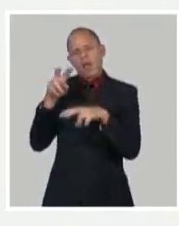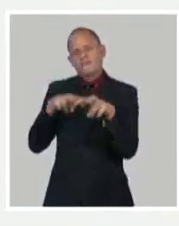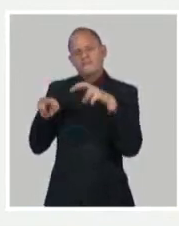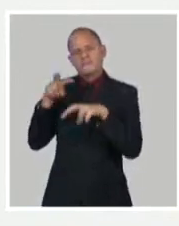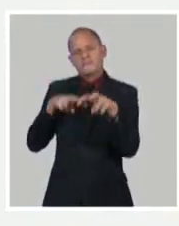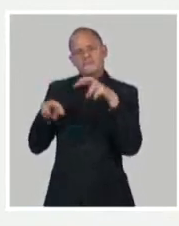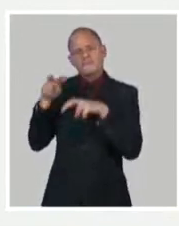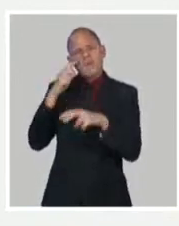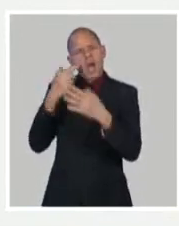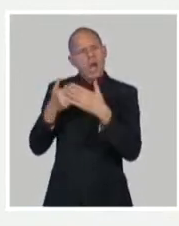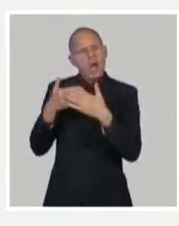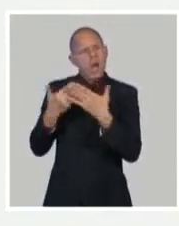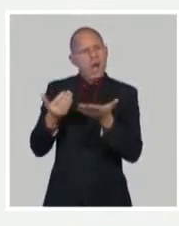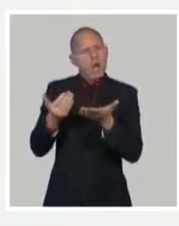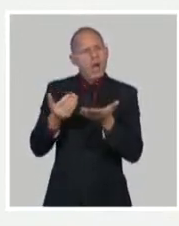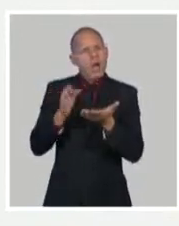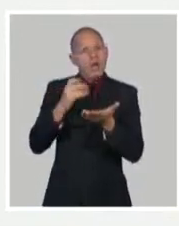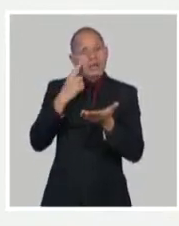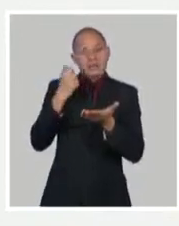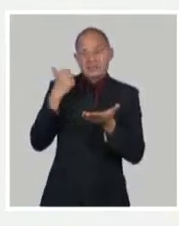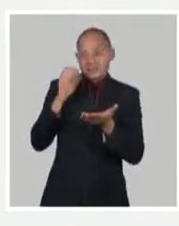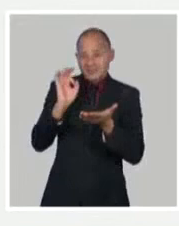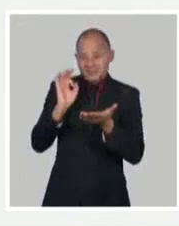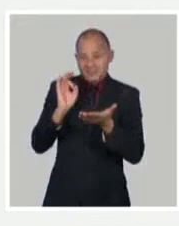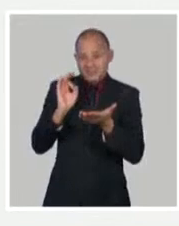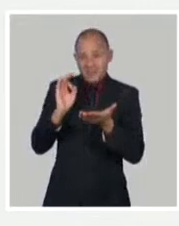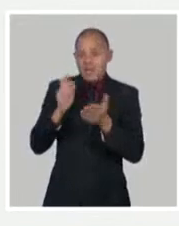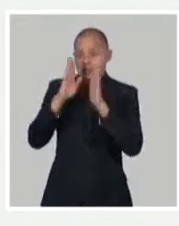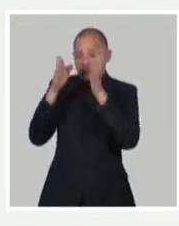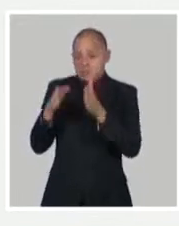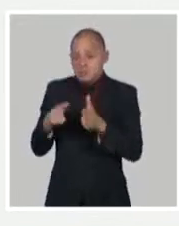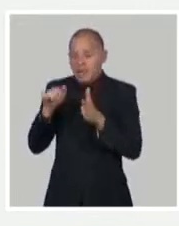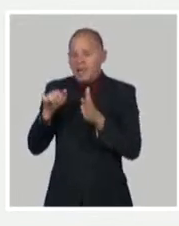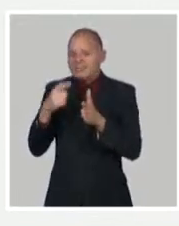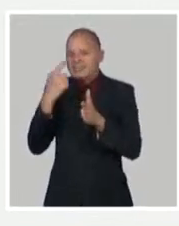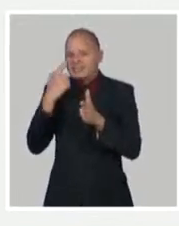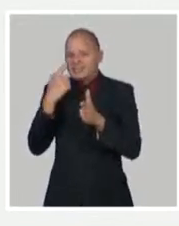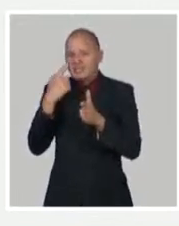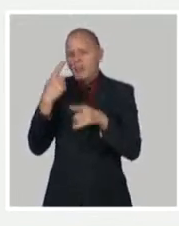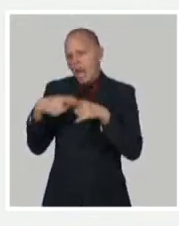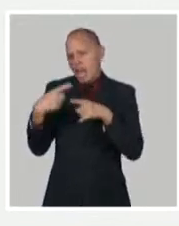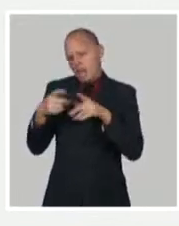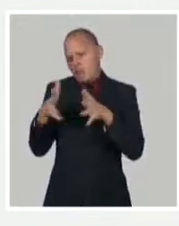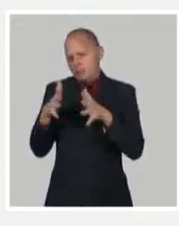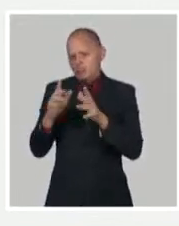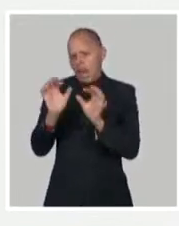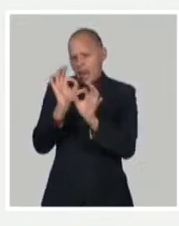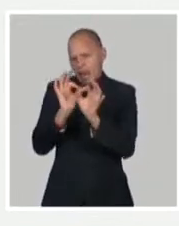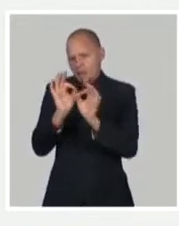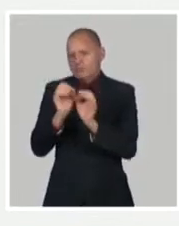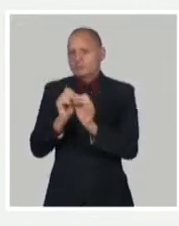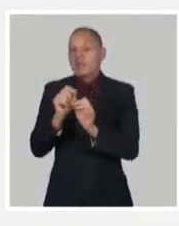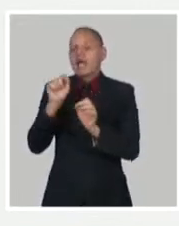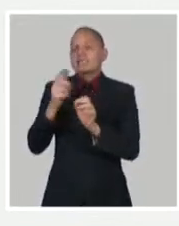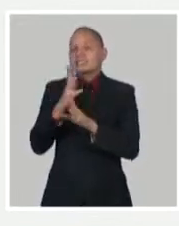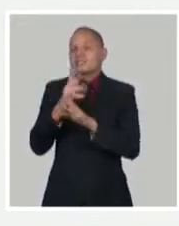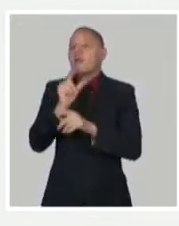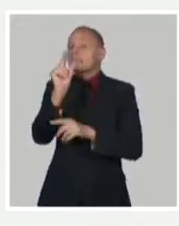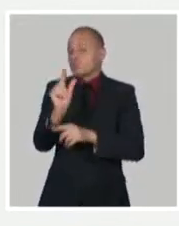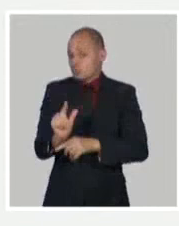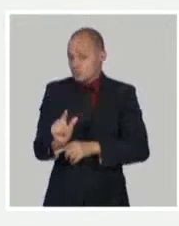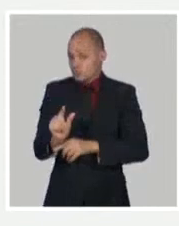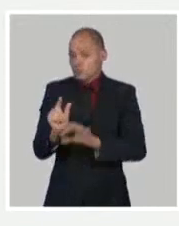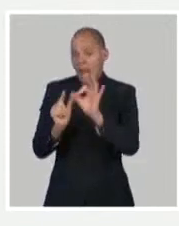grupo que está a la derecha, en el grupo carmelita, cada una de las bolitas es uno de los sujetos después de la segunda dosis. Y